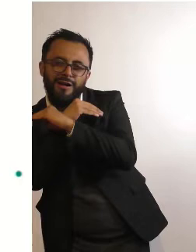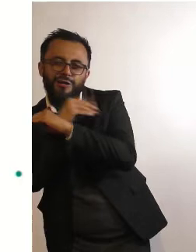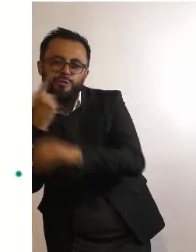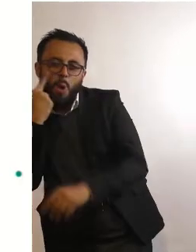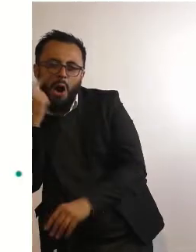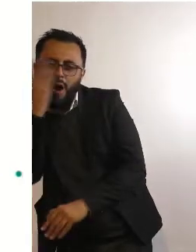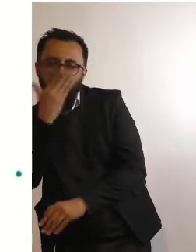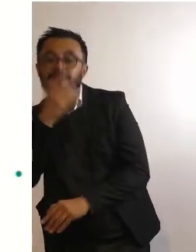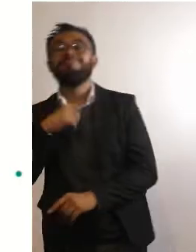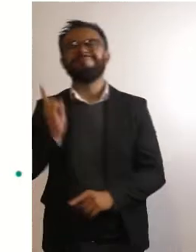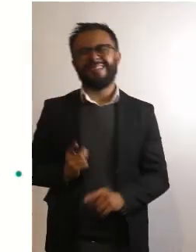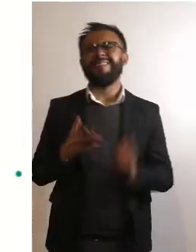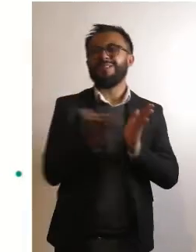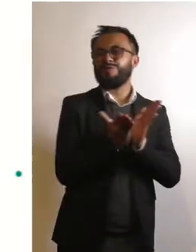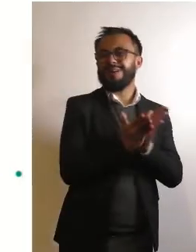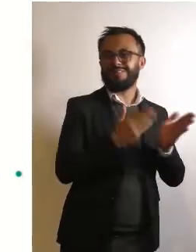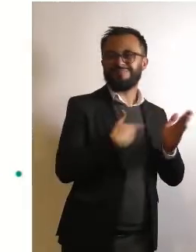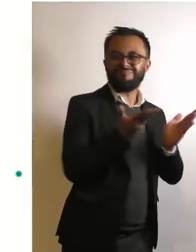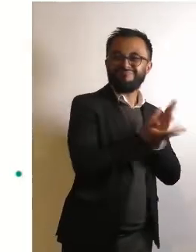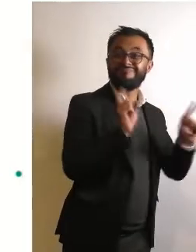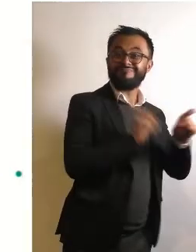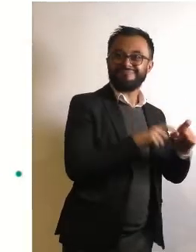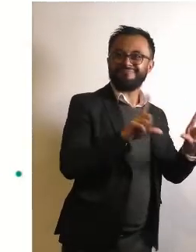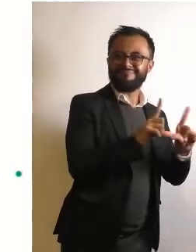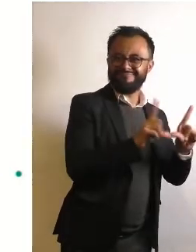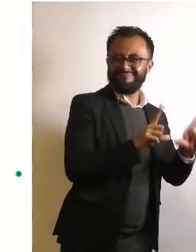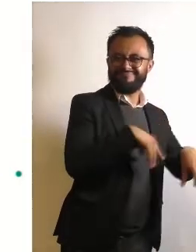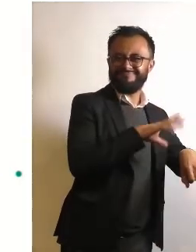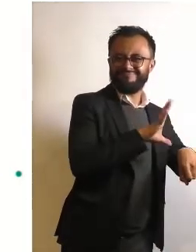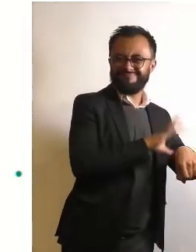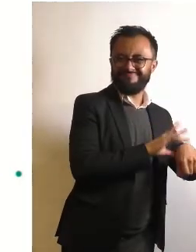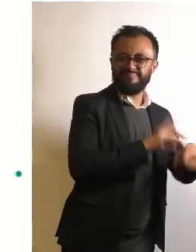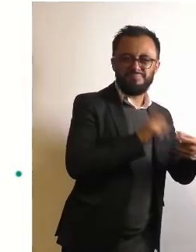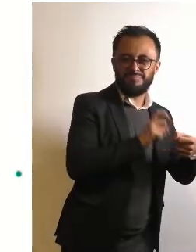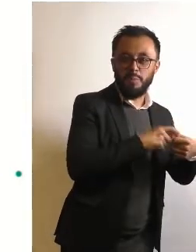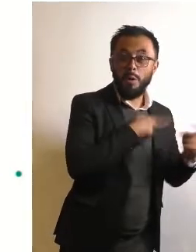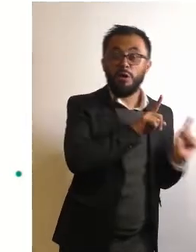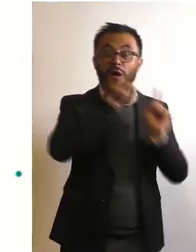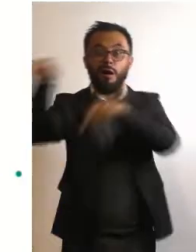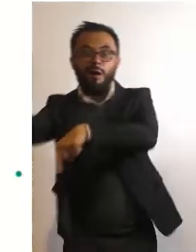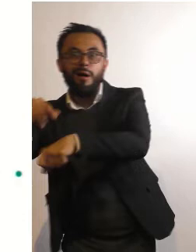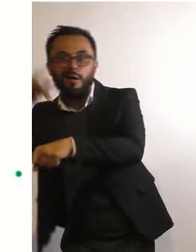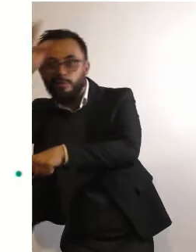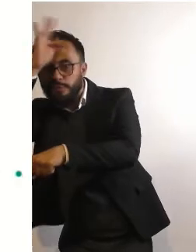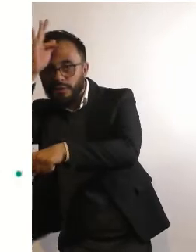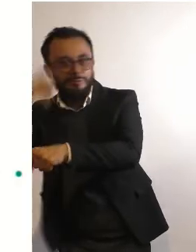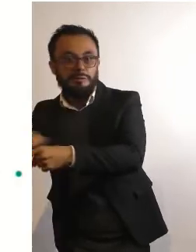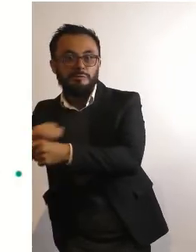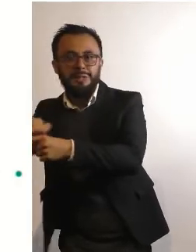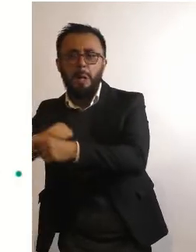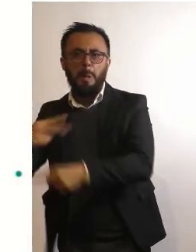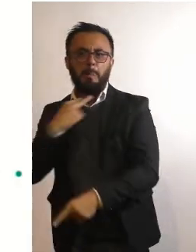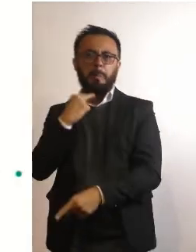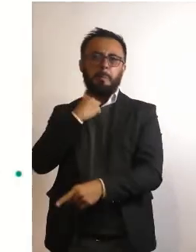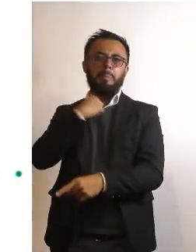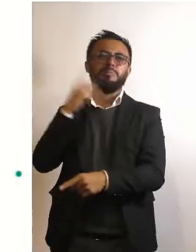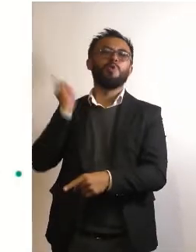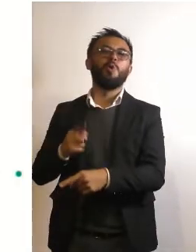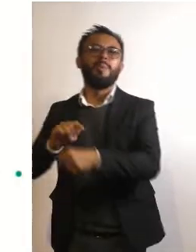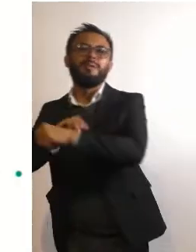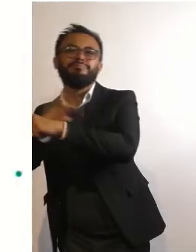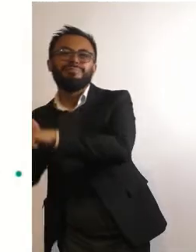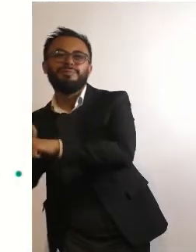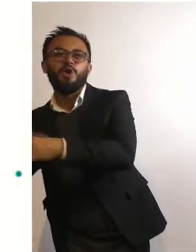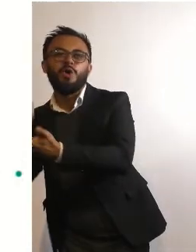los hospitales en razón a la contingencia que estábamos viviendo, la emergencia, y es